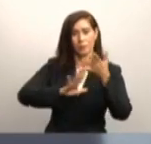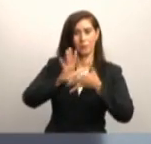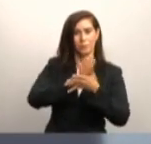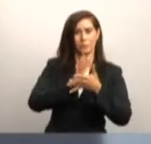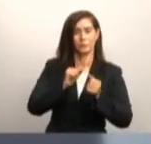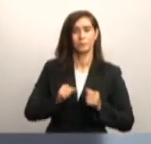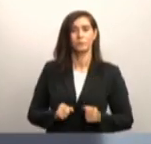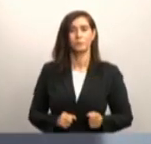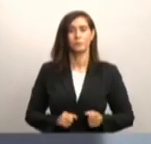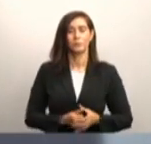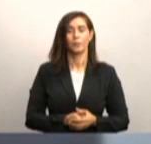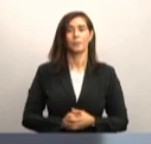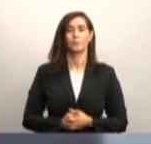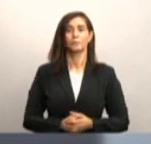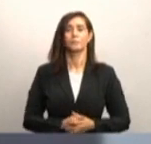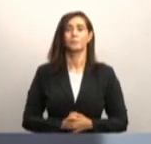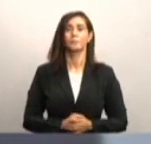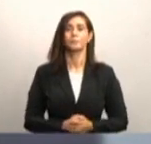Duquesa?